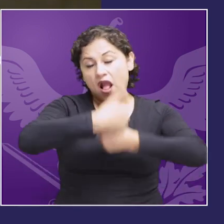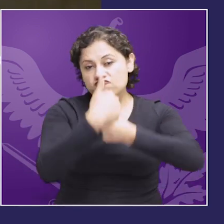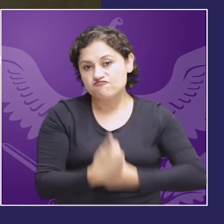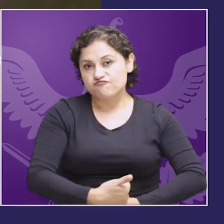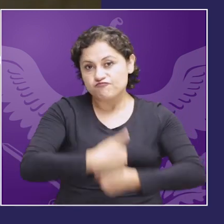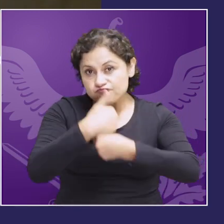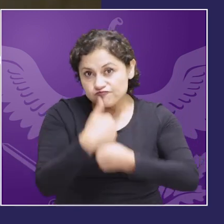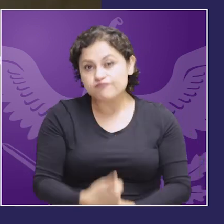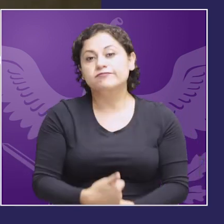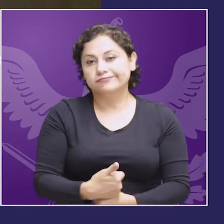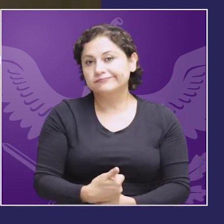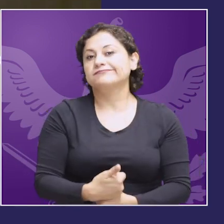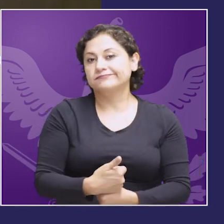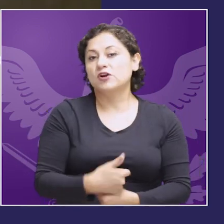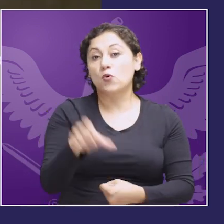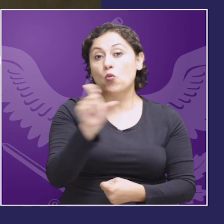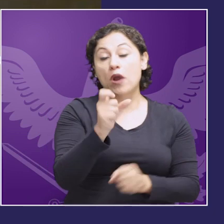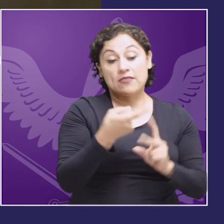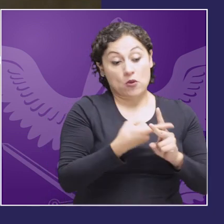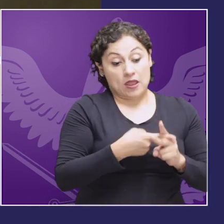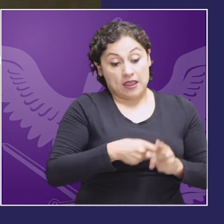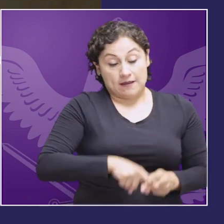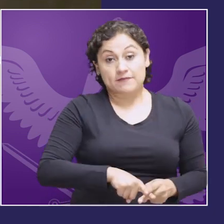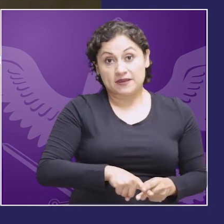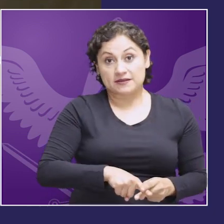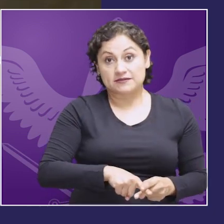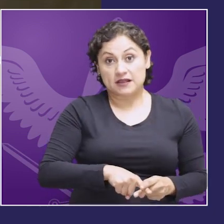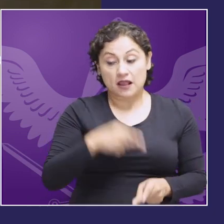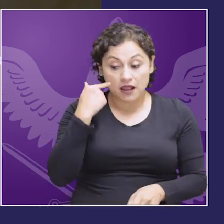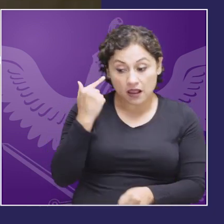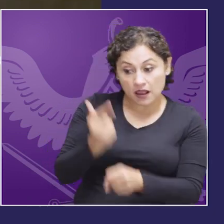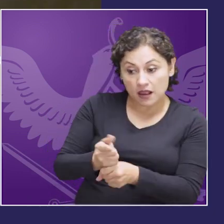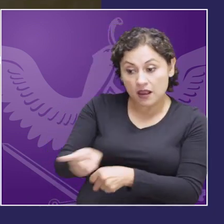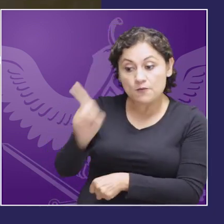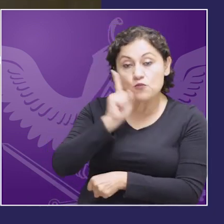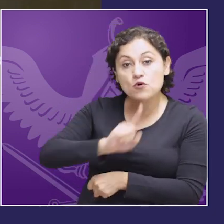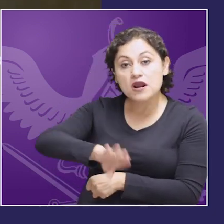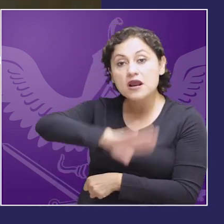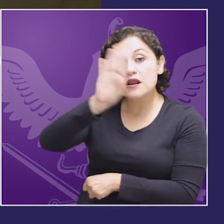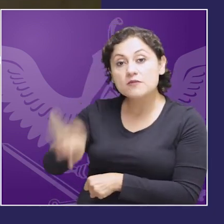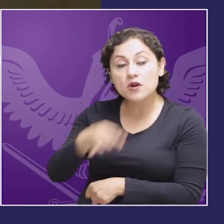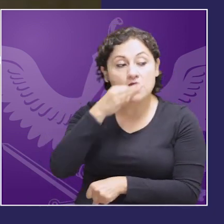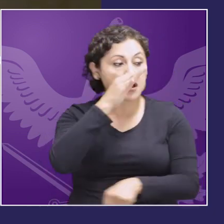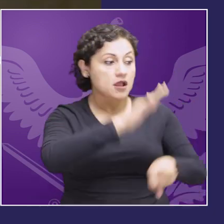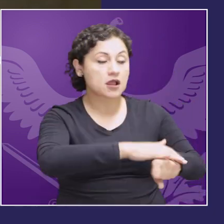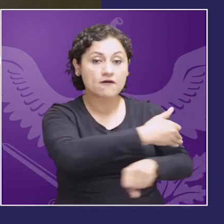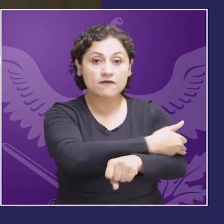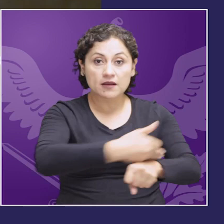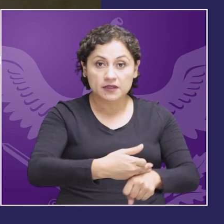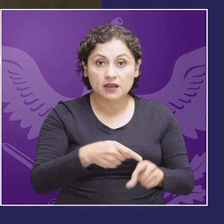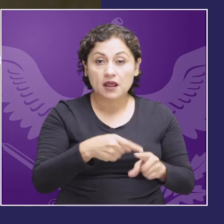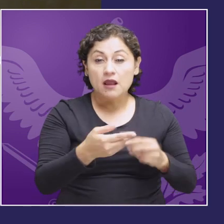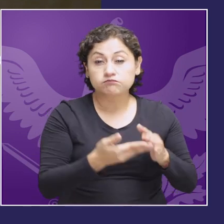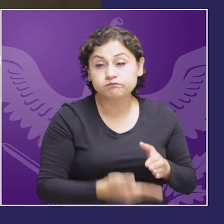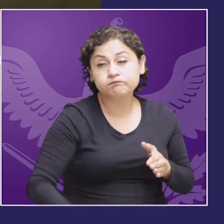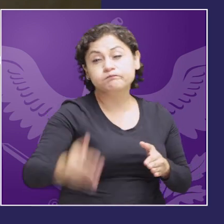solo es el inicio de un verdadero calvario para las familias. Es un infierno que empieza desde el minuto